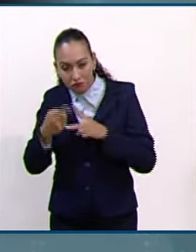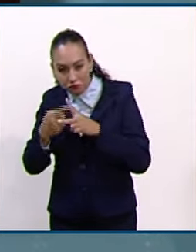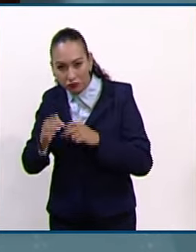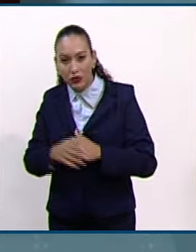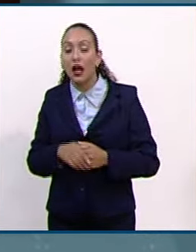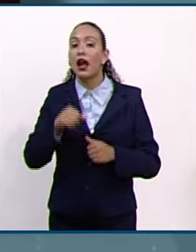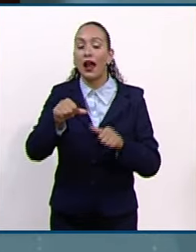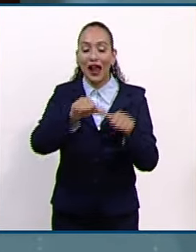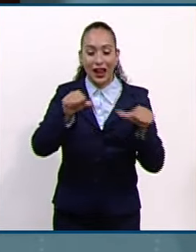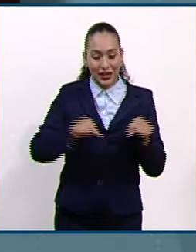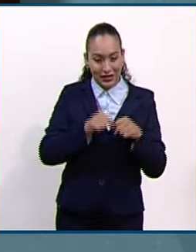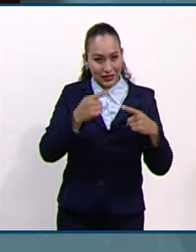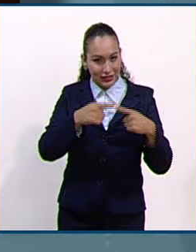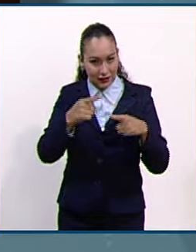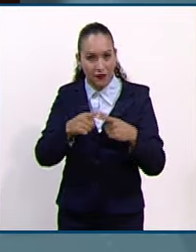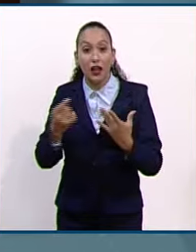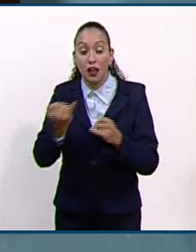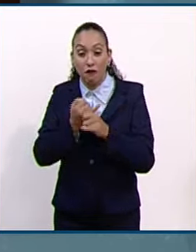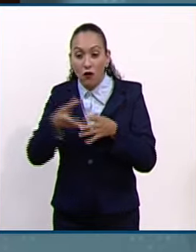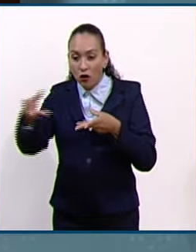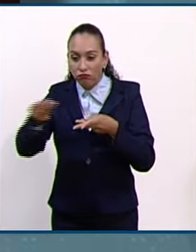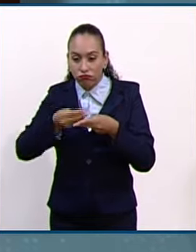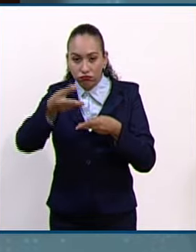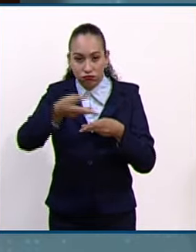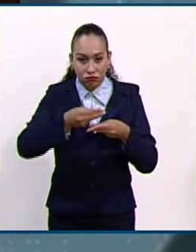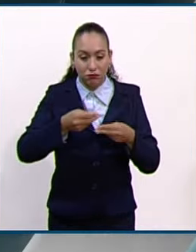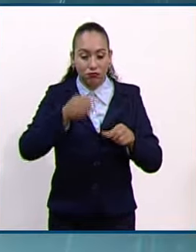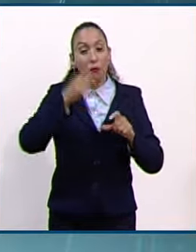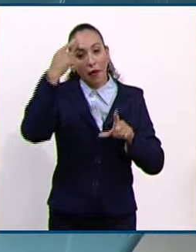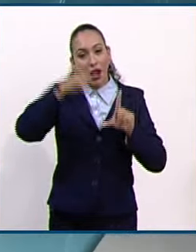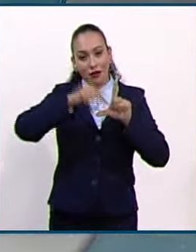administrativas jurisdiccionales recopilarán información estadística.